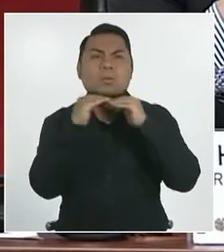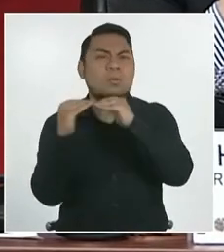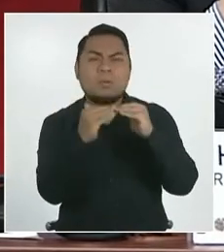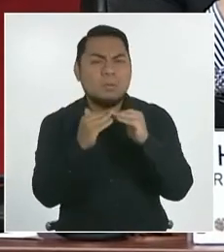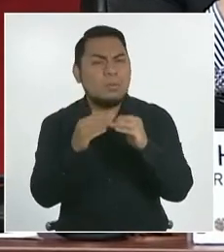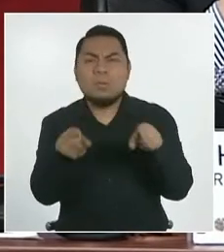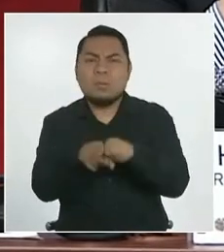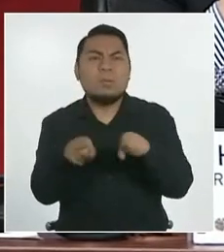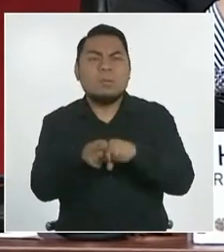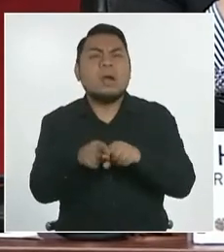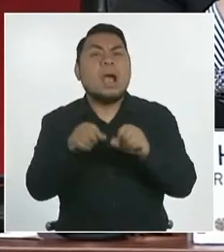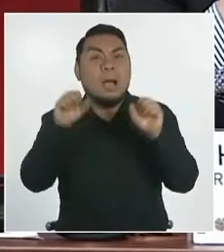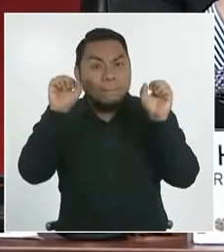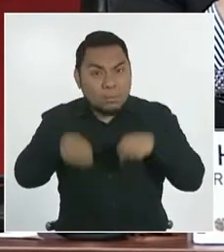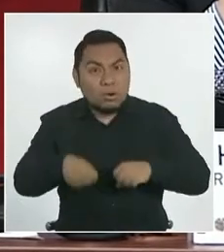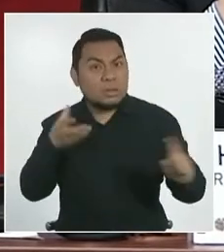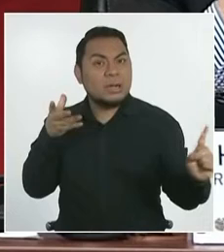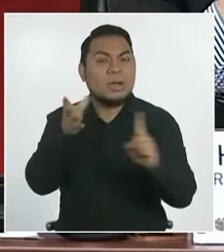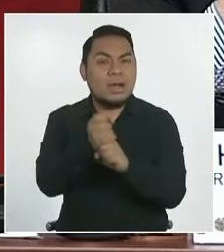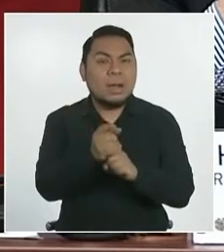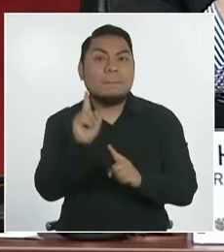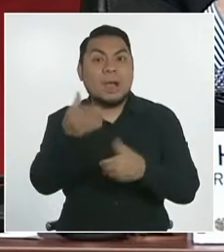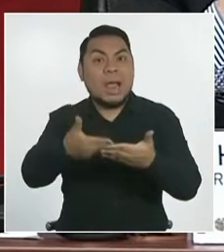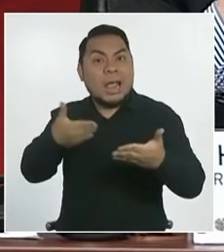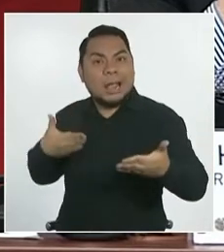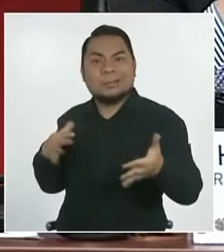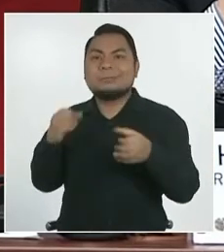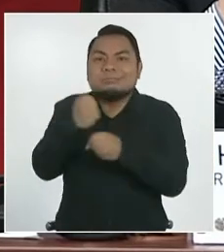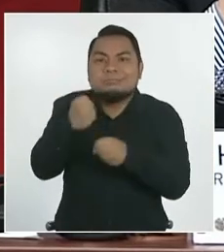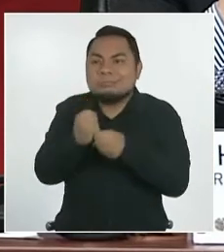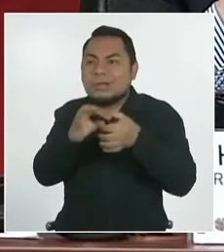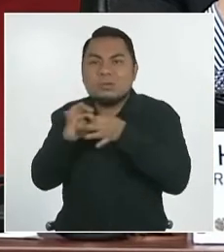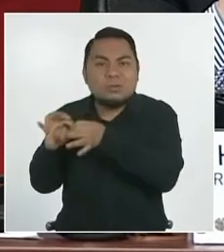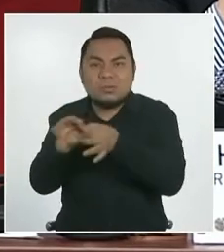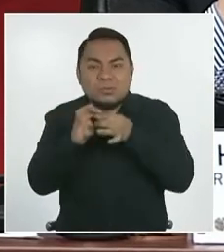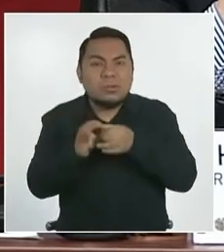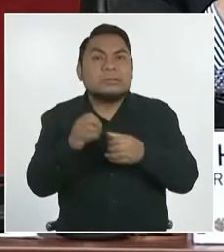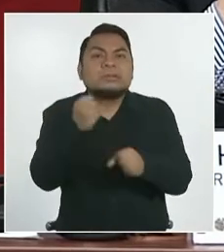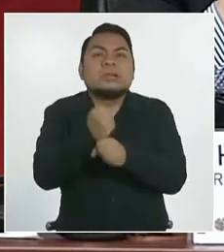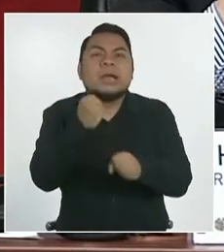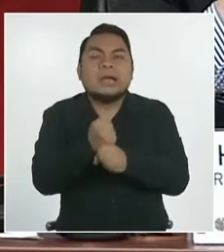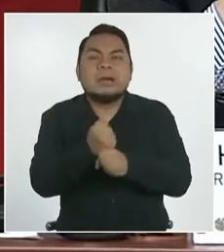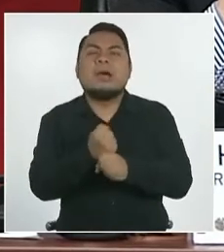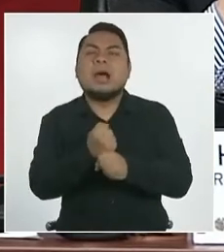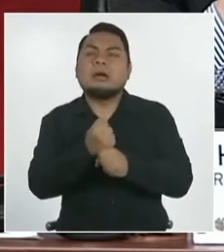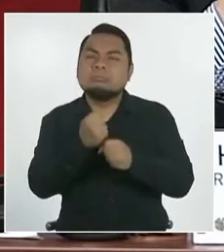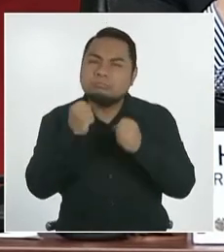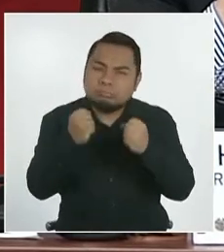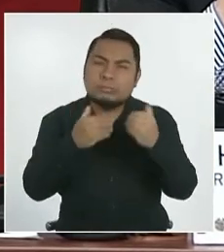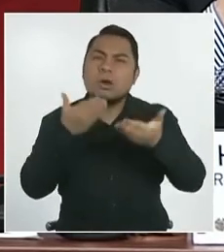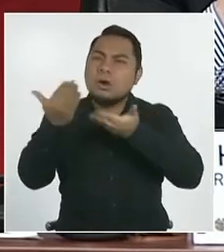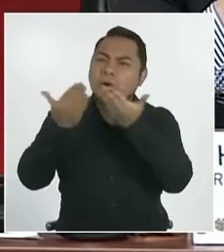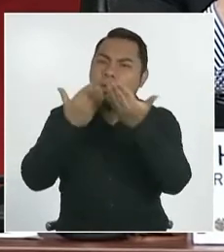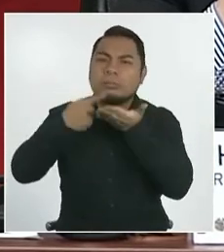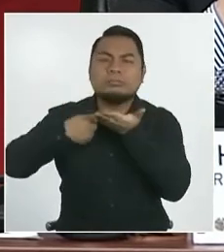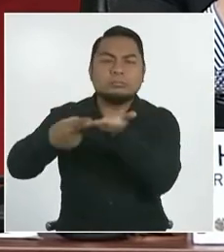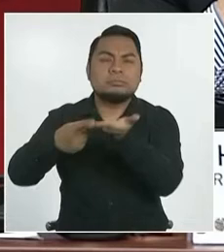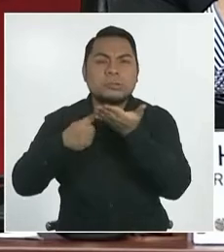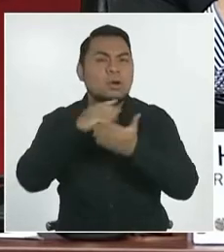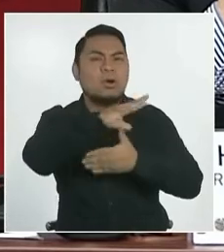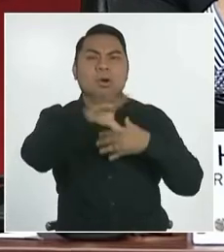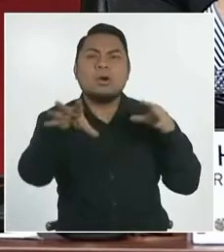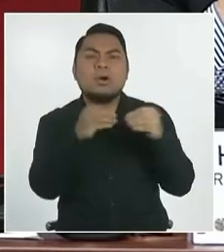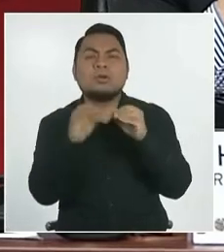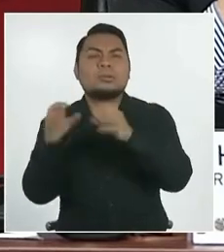será posible con el trabajo mancomunado, con el trabajo solidario, constructivo y dialogante de todos